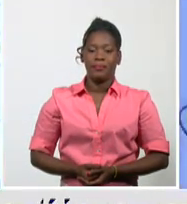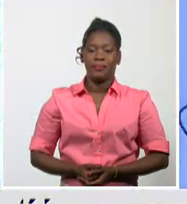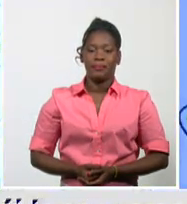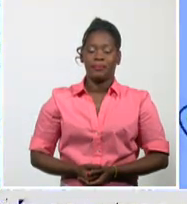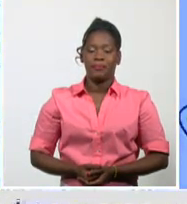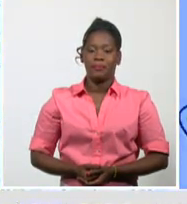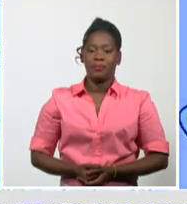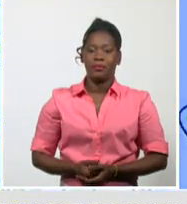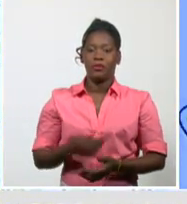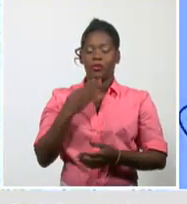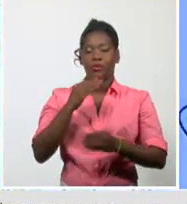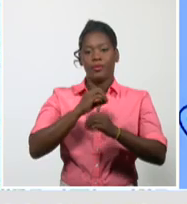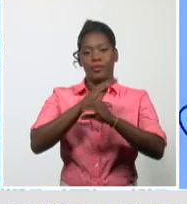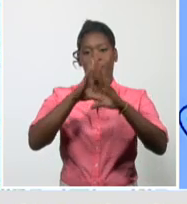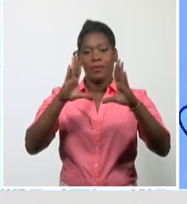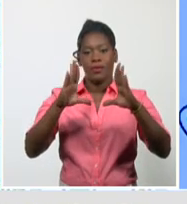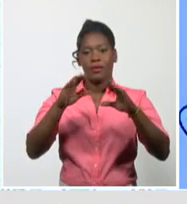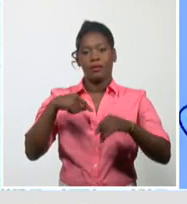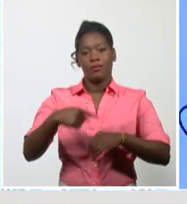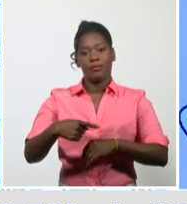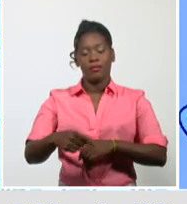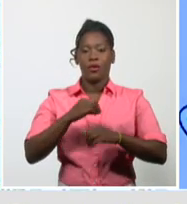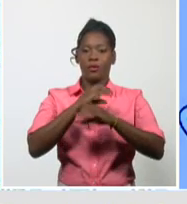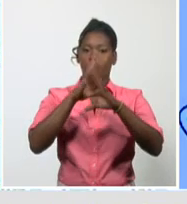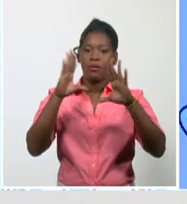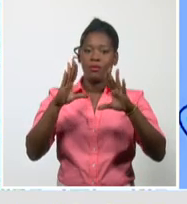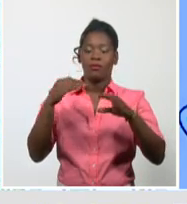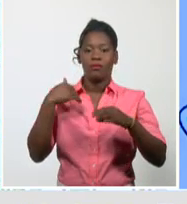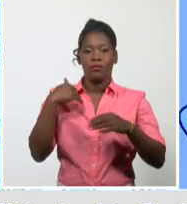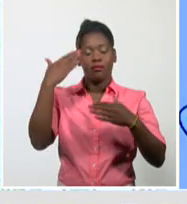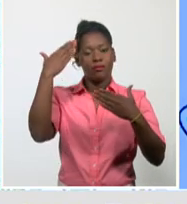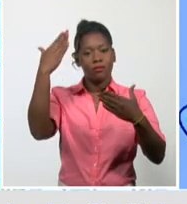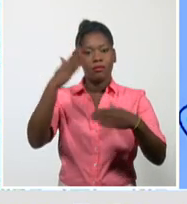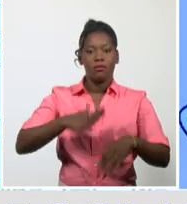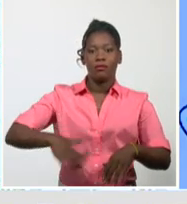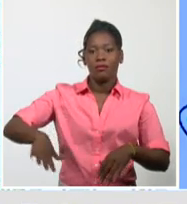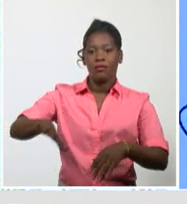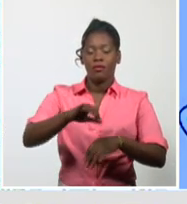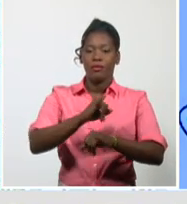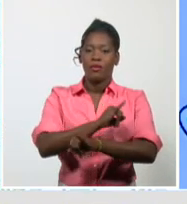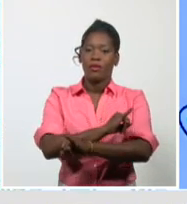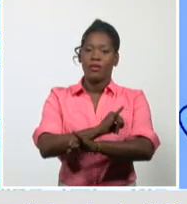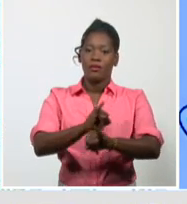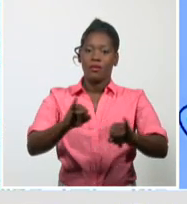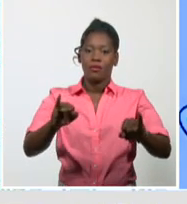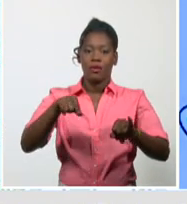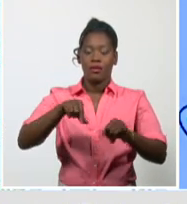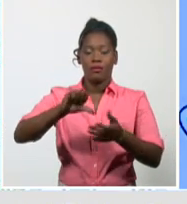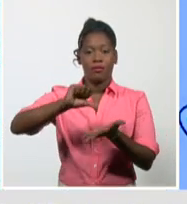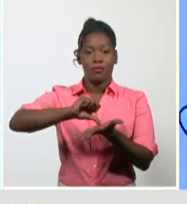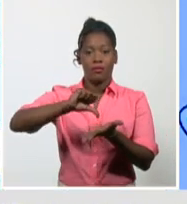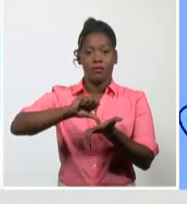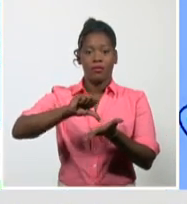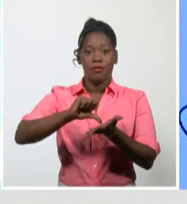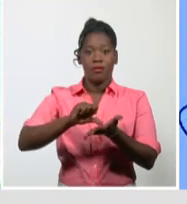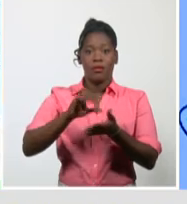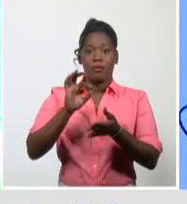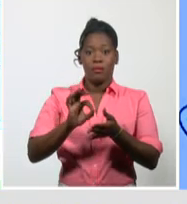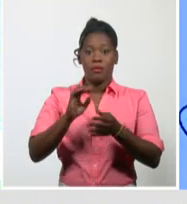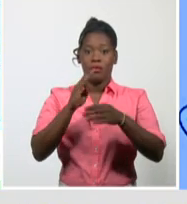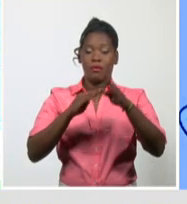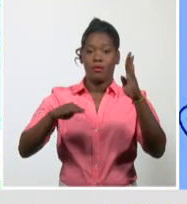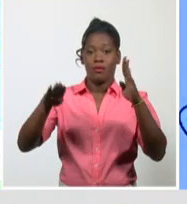Buenos días. Como cada mañana, un placer darles la bienvenida desde la sede del Centro de Prensa Internacional del Ministerio de Relaciones